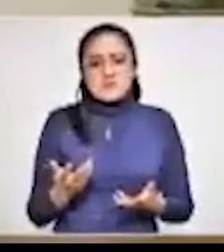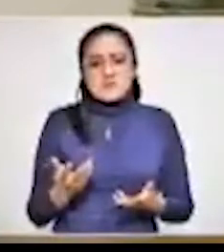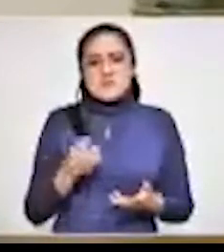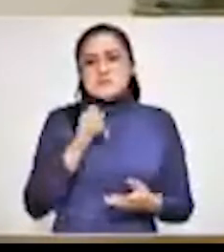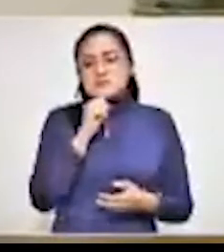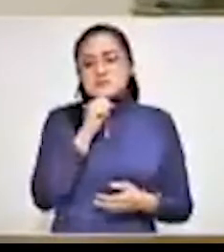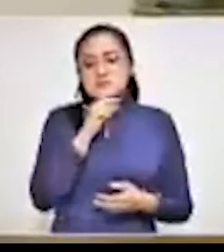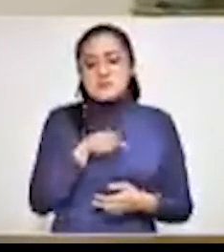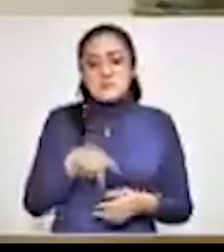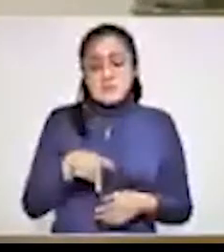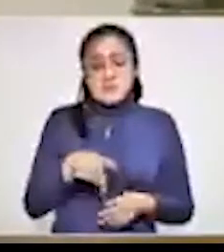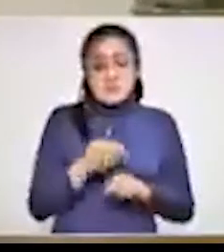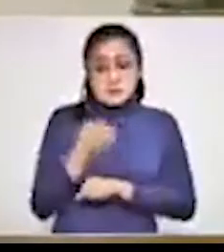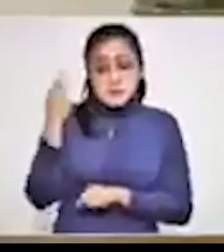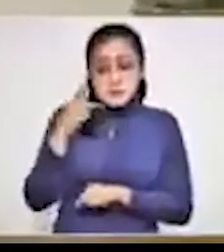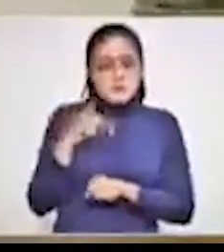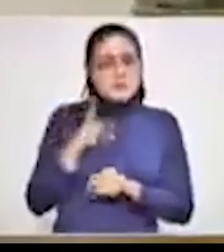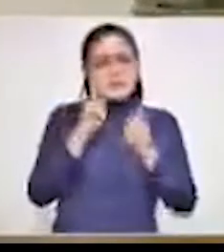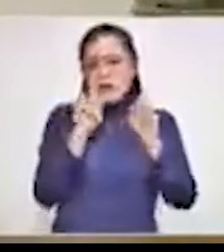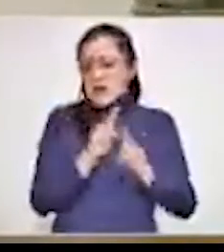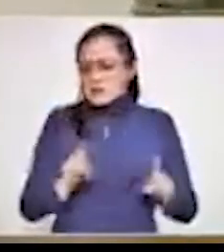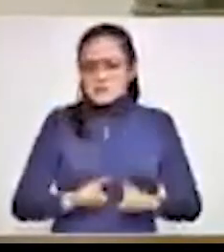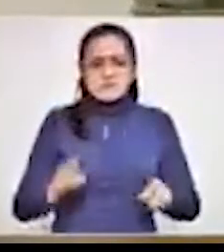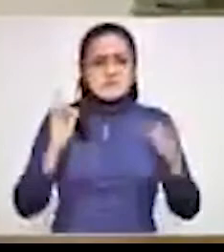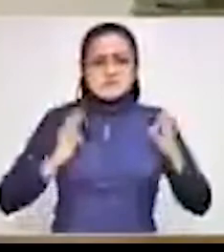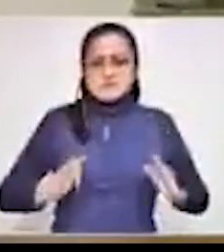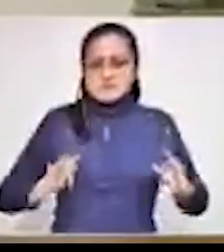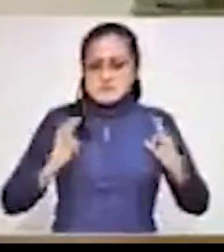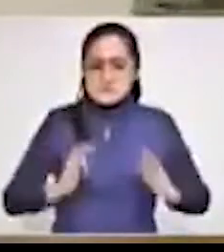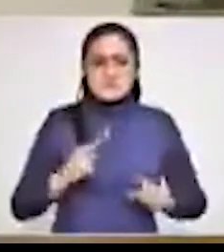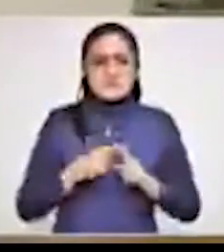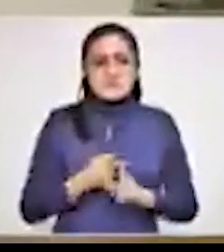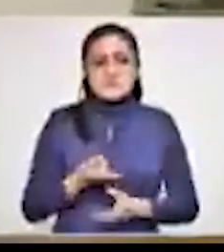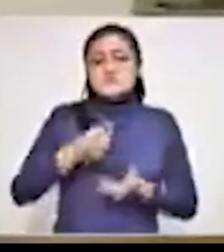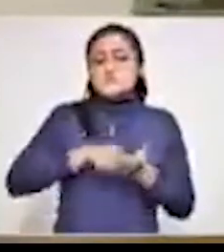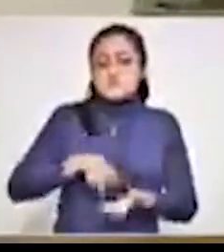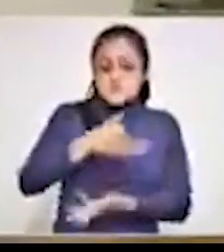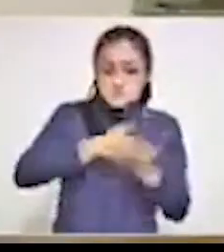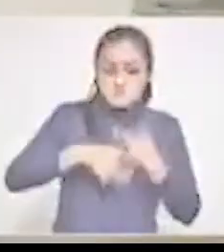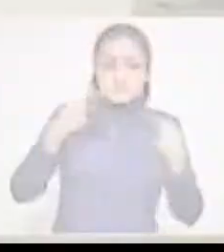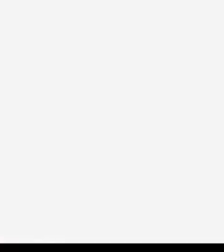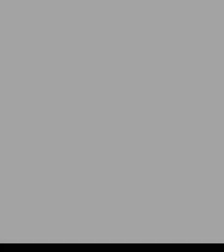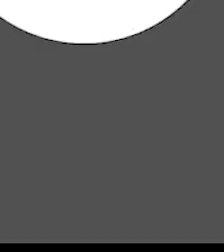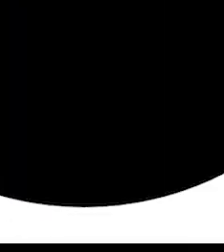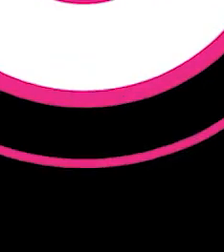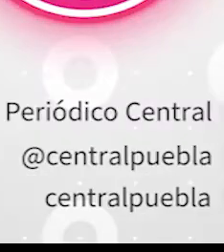Puebla se mantiene en paz en cuanto a la gobernanza que hay en su territorio.